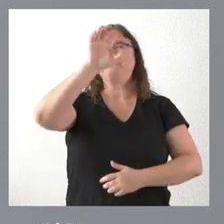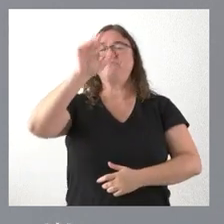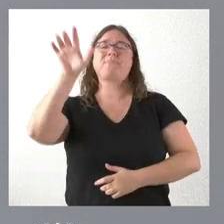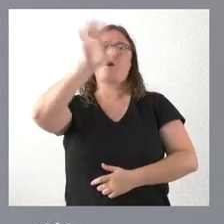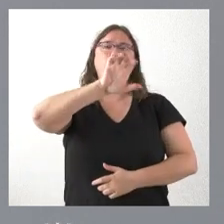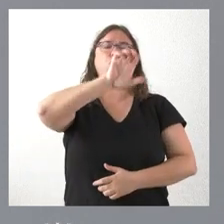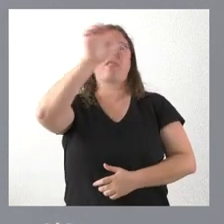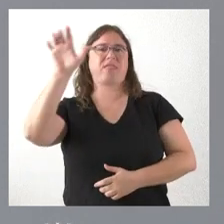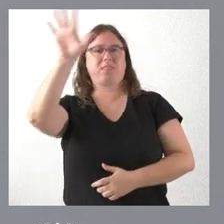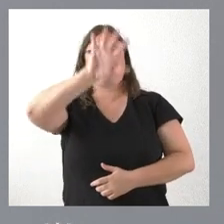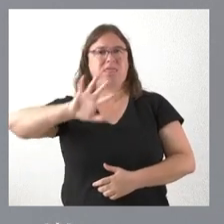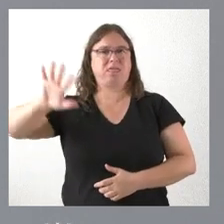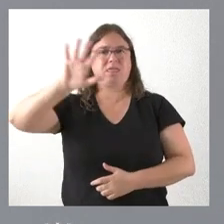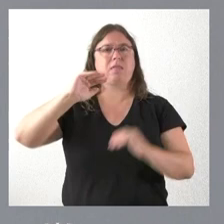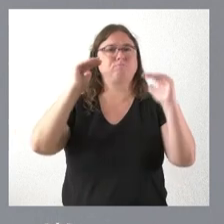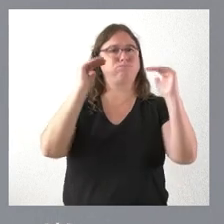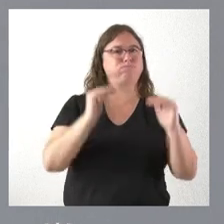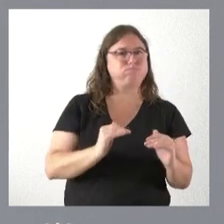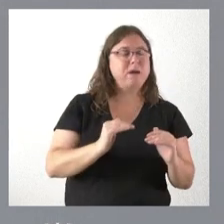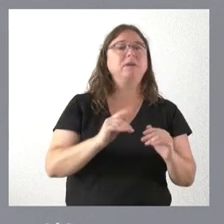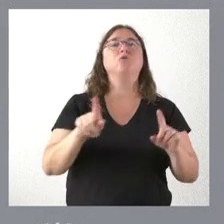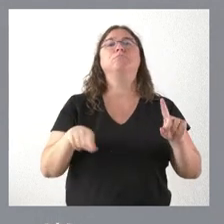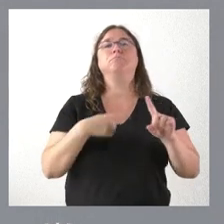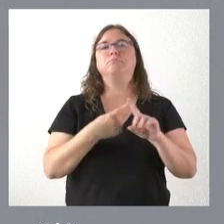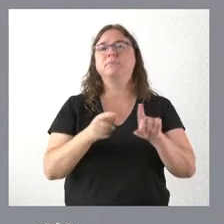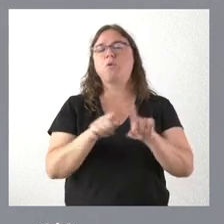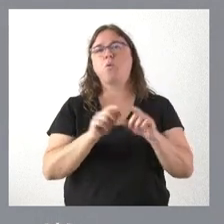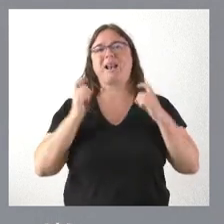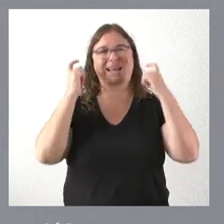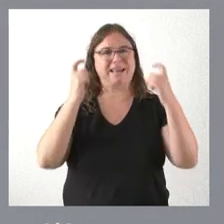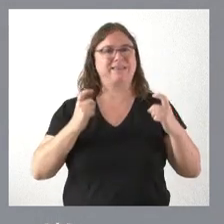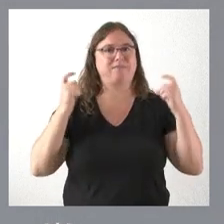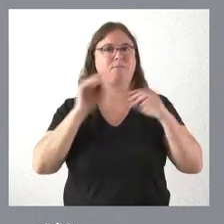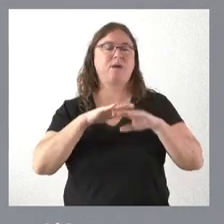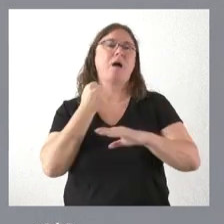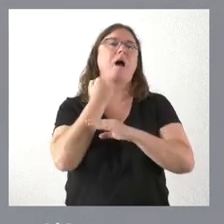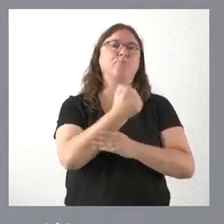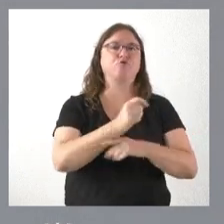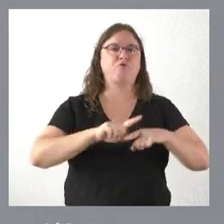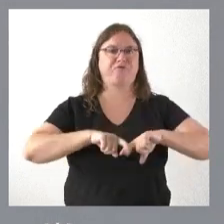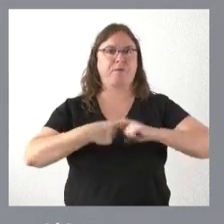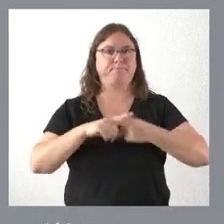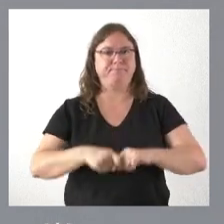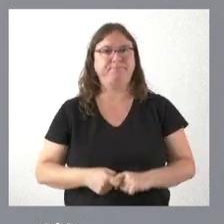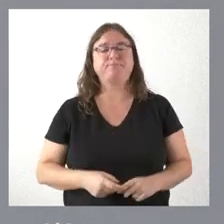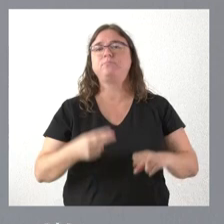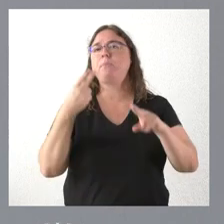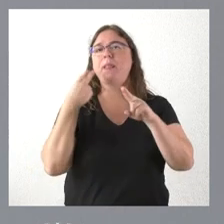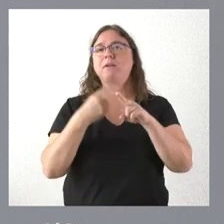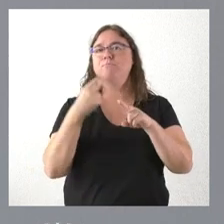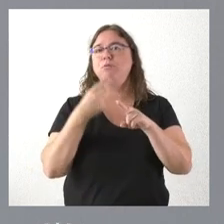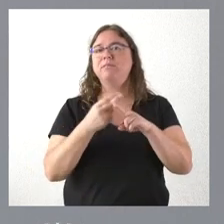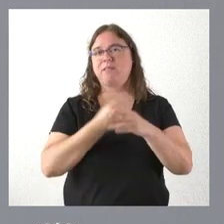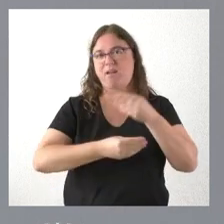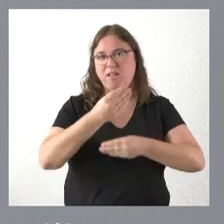preocupación ver la disminución número de nacimientos y por tanto hay que hacer un esfuerzo añadido por apoyar a las familias esas políticas de apoyo a la